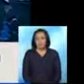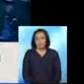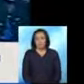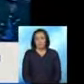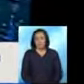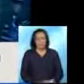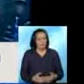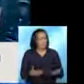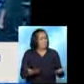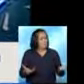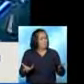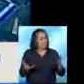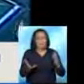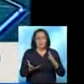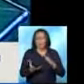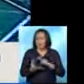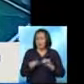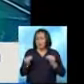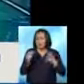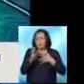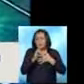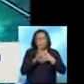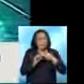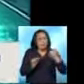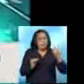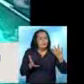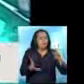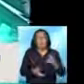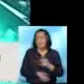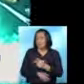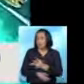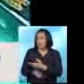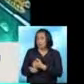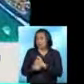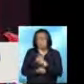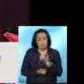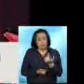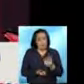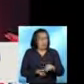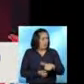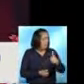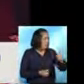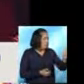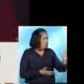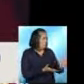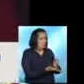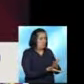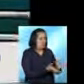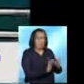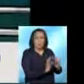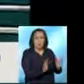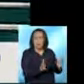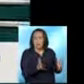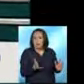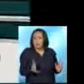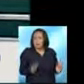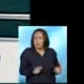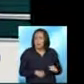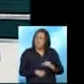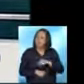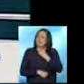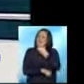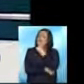vamos. Esta historia de un amor como no hay otro igual, que me